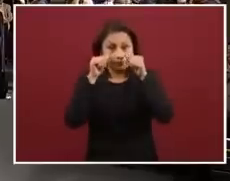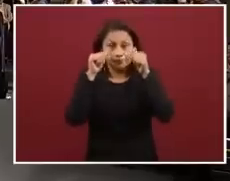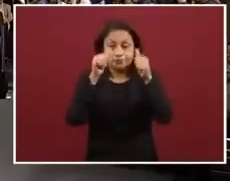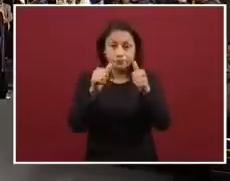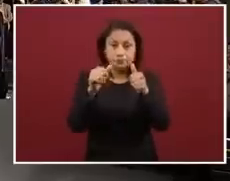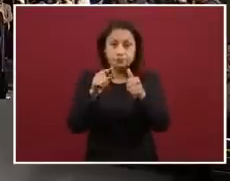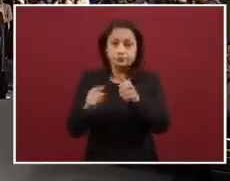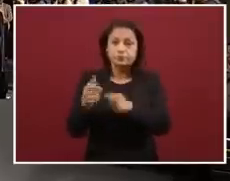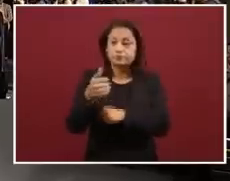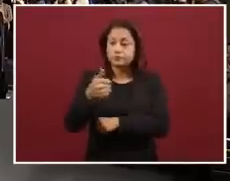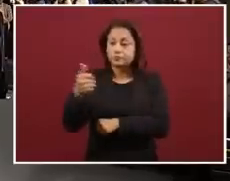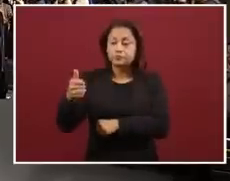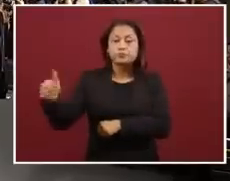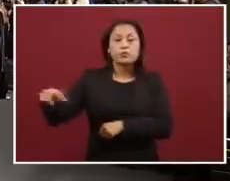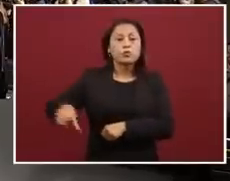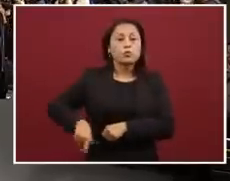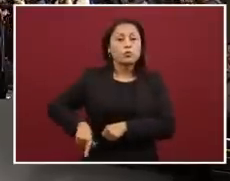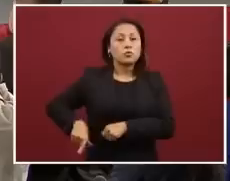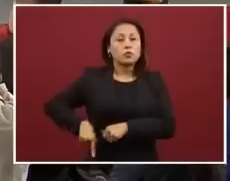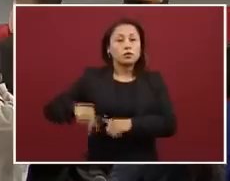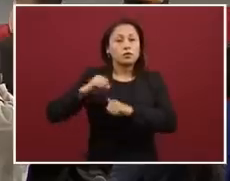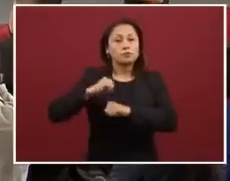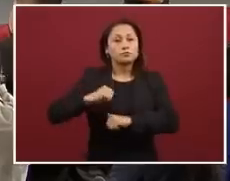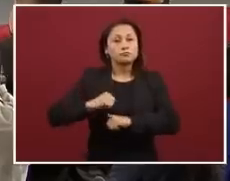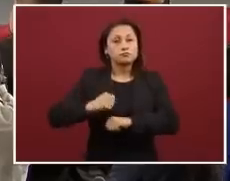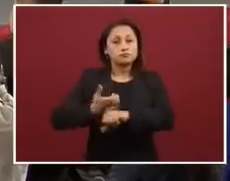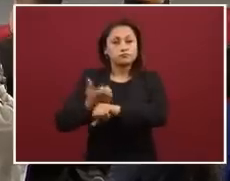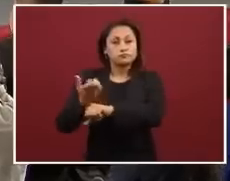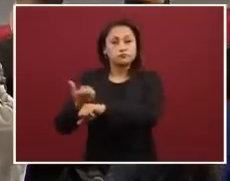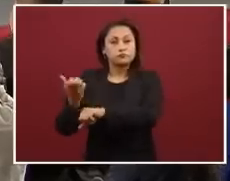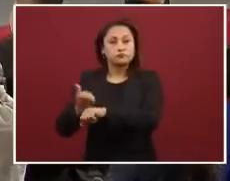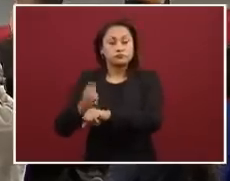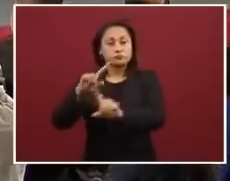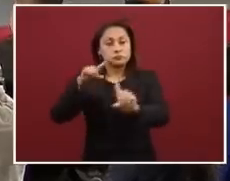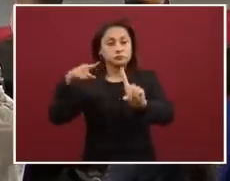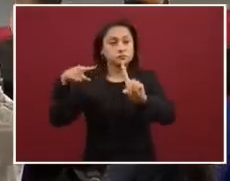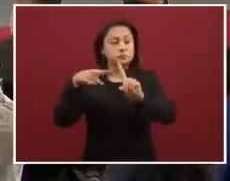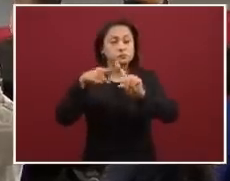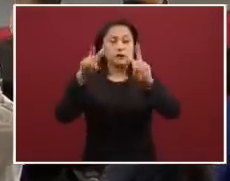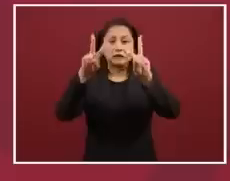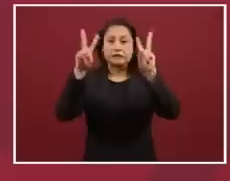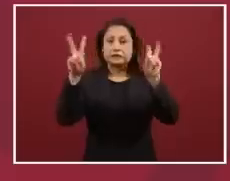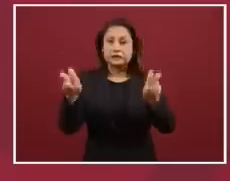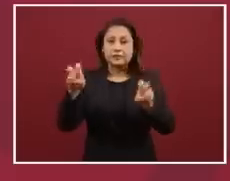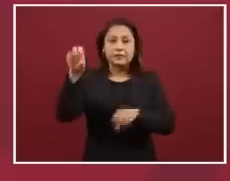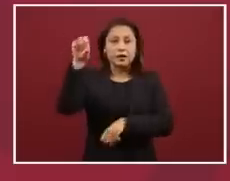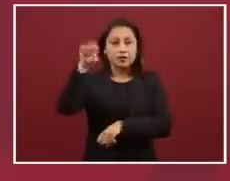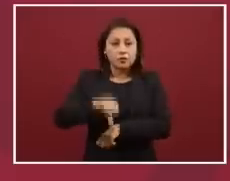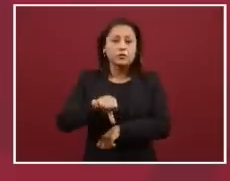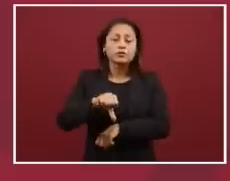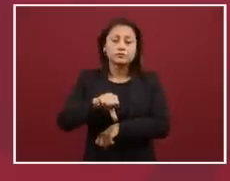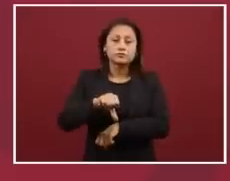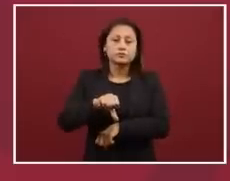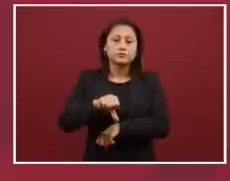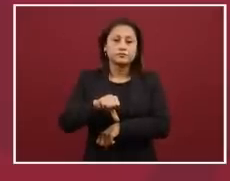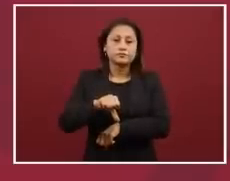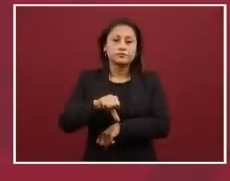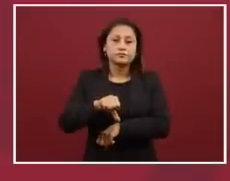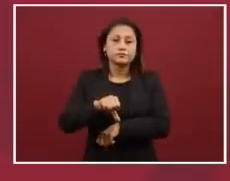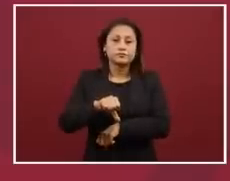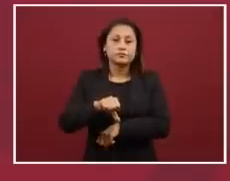gobernadores. Este es el tema principal de esta conferencia. Y